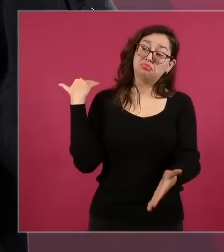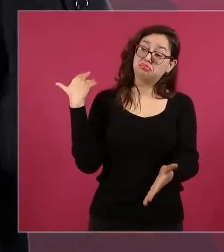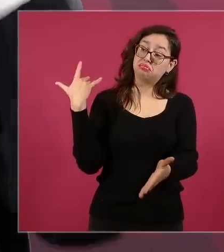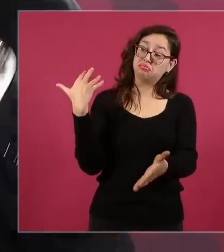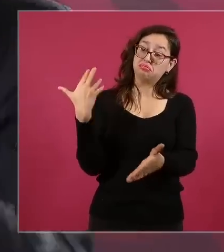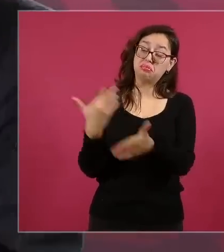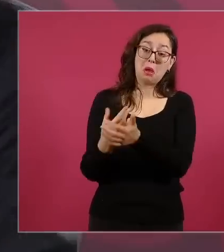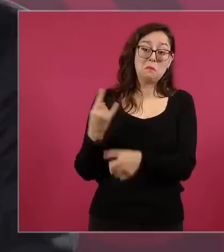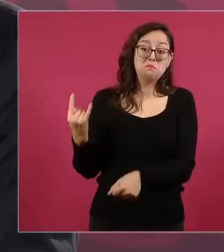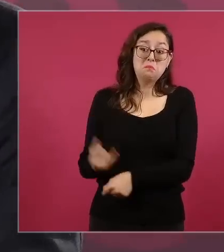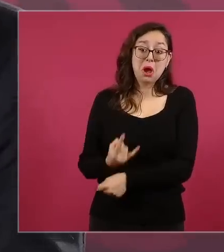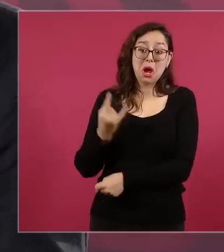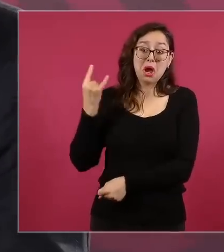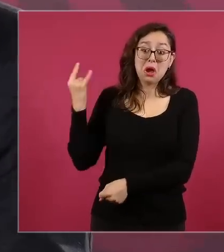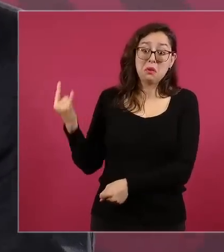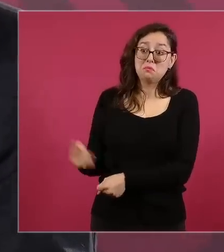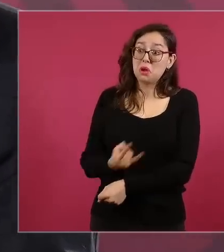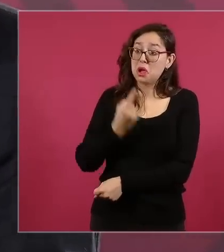como fiscal,